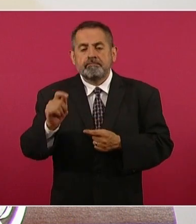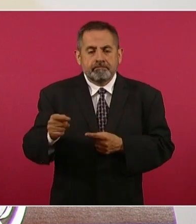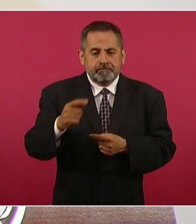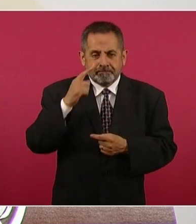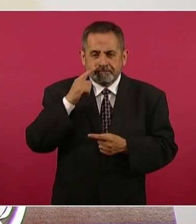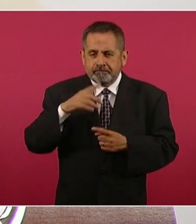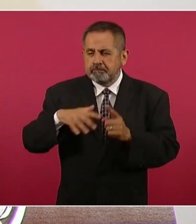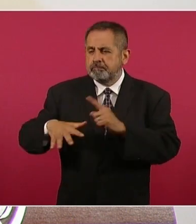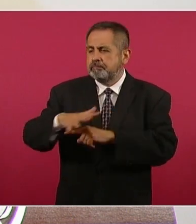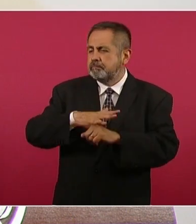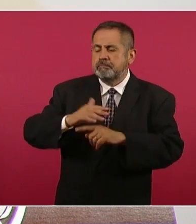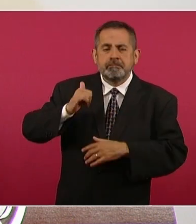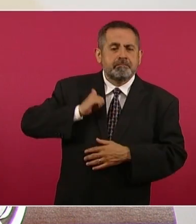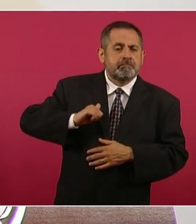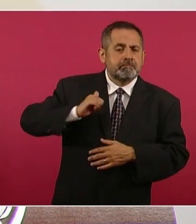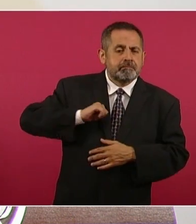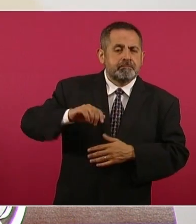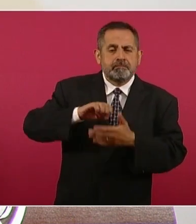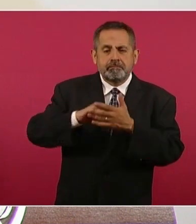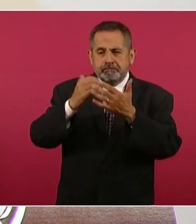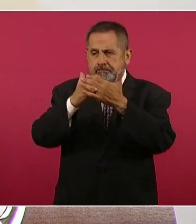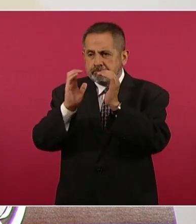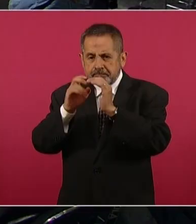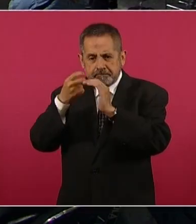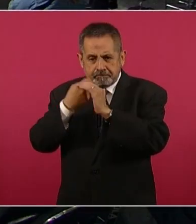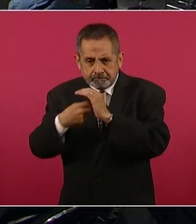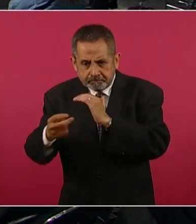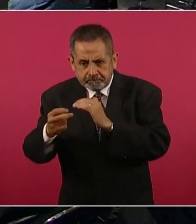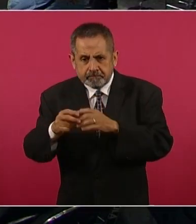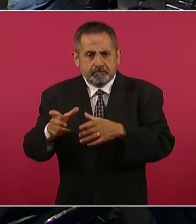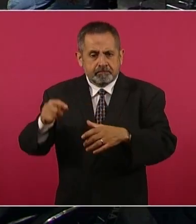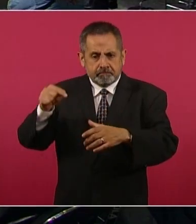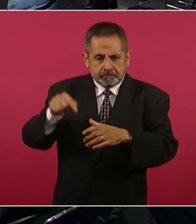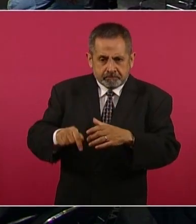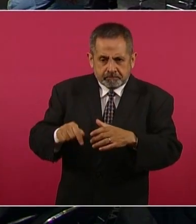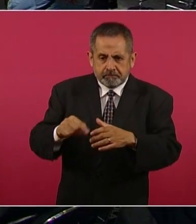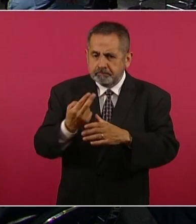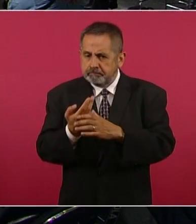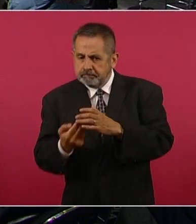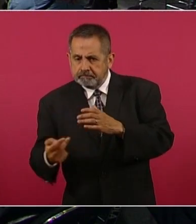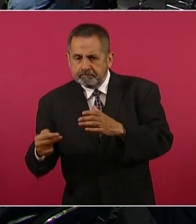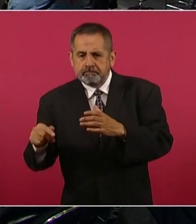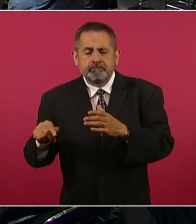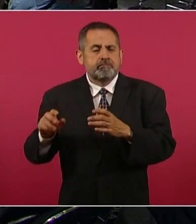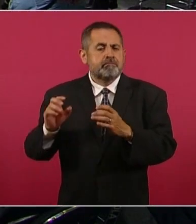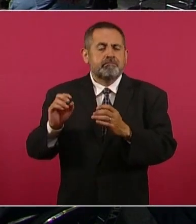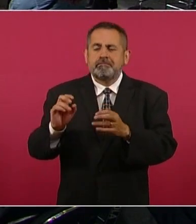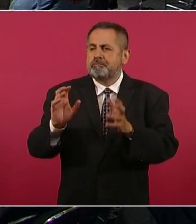contextos arqueológicos como cuevas, pozos, cenotes o